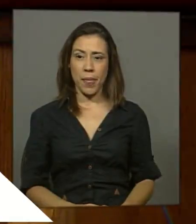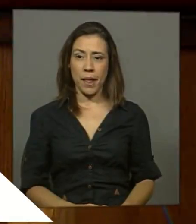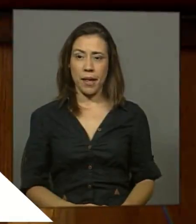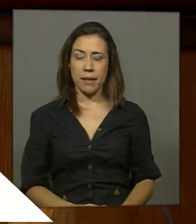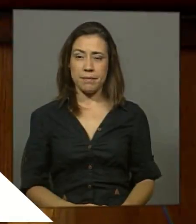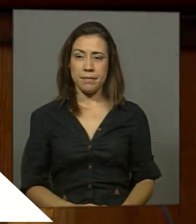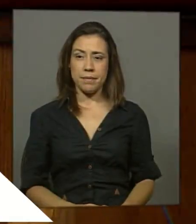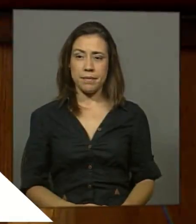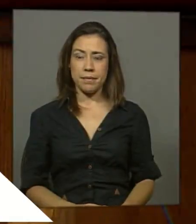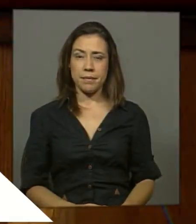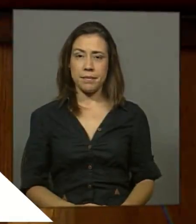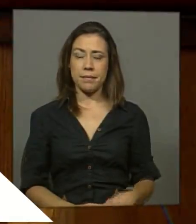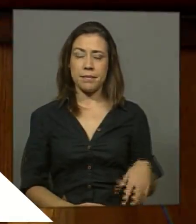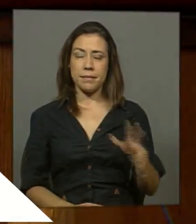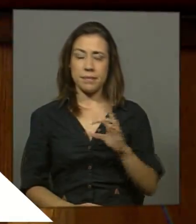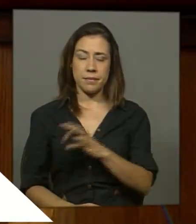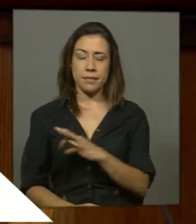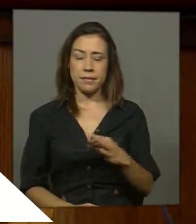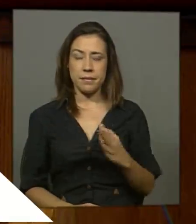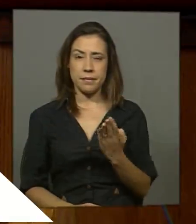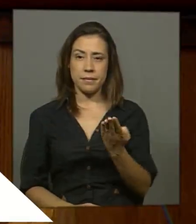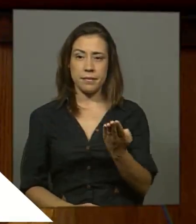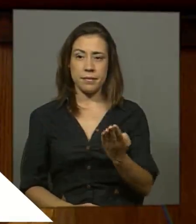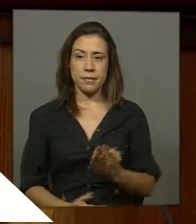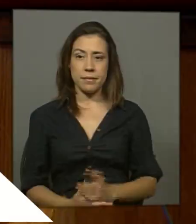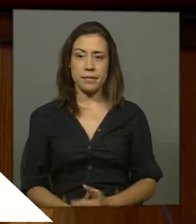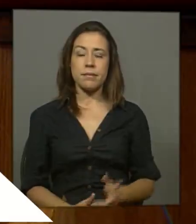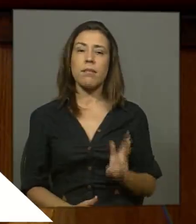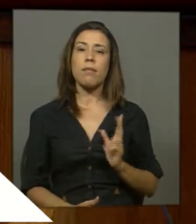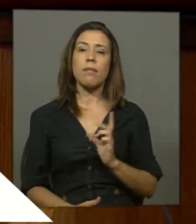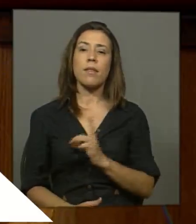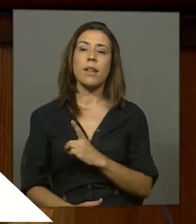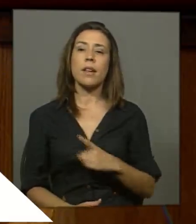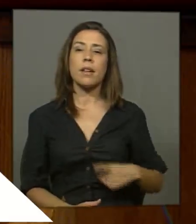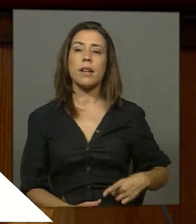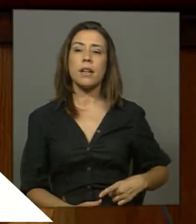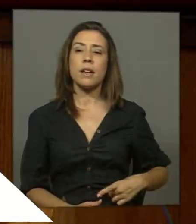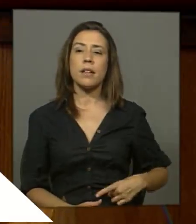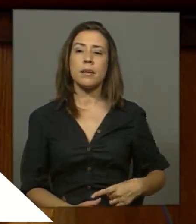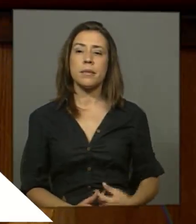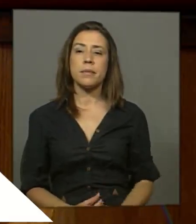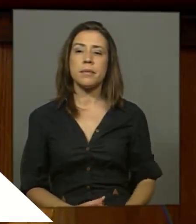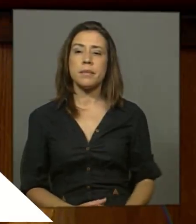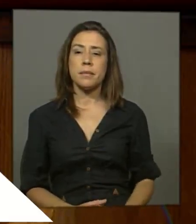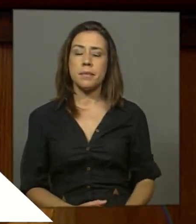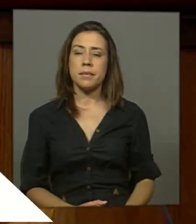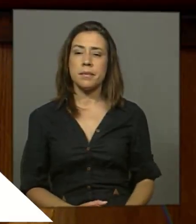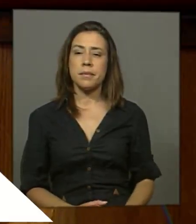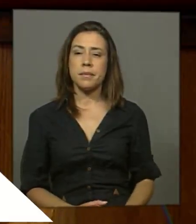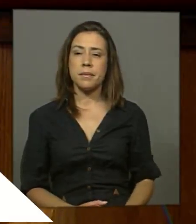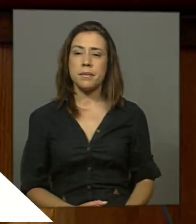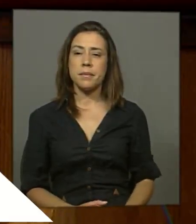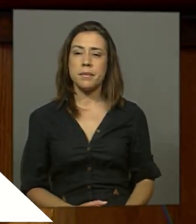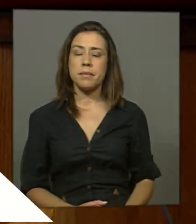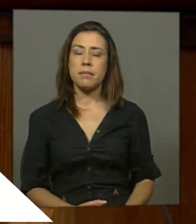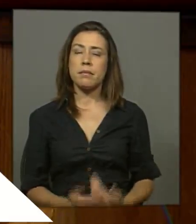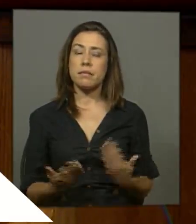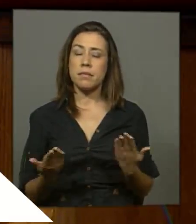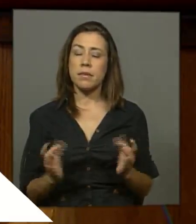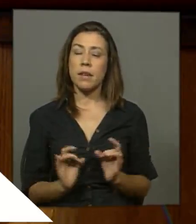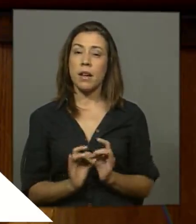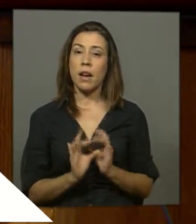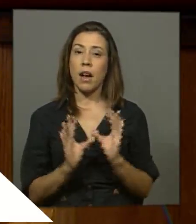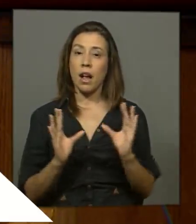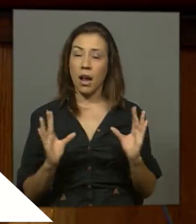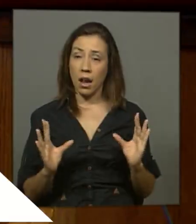gobierno señor ministro Le ofrezco la palabra diputado señor diputado desde